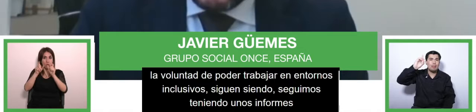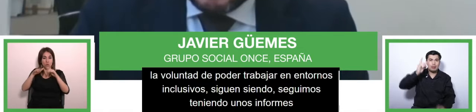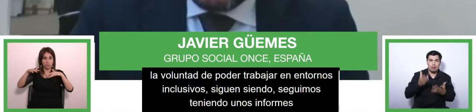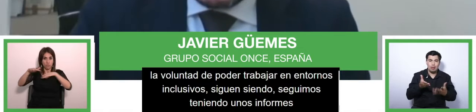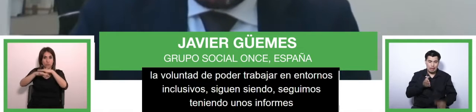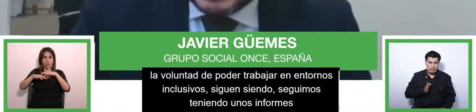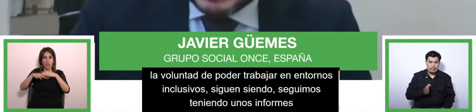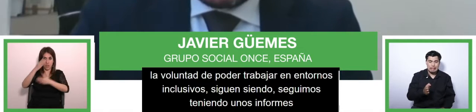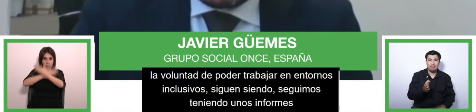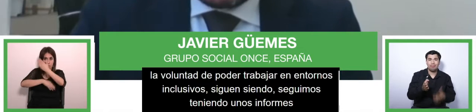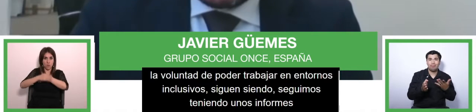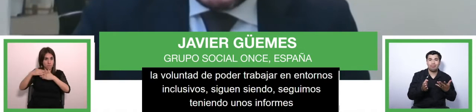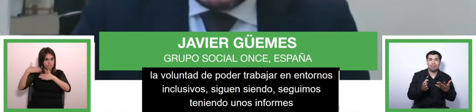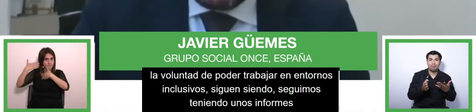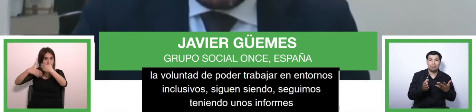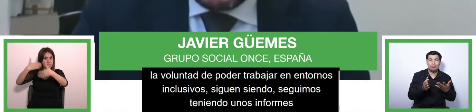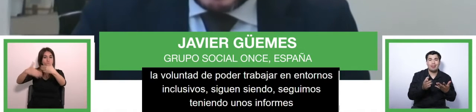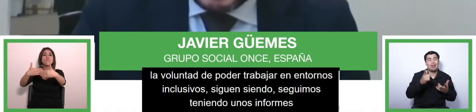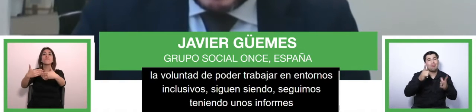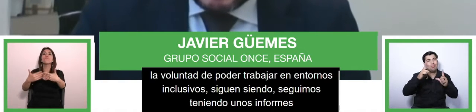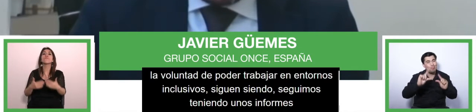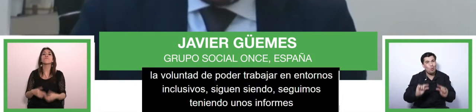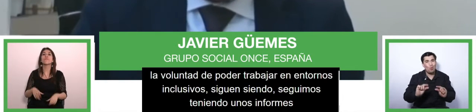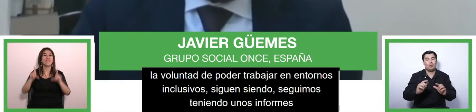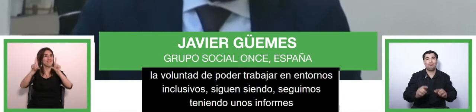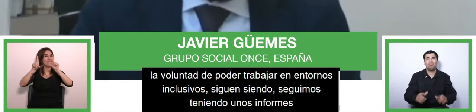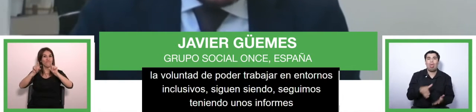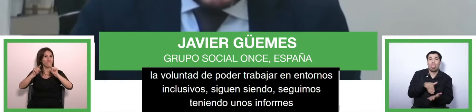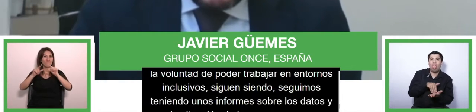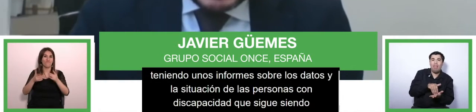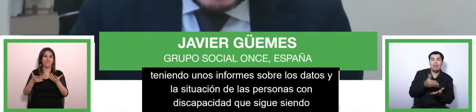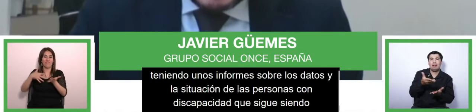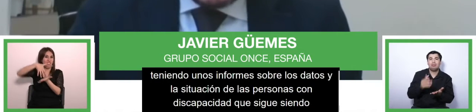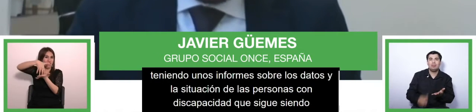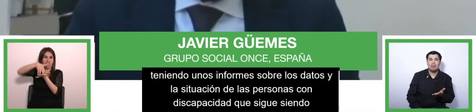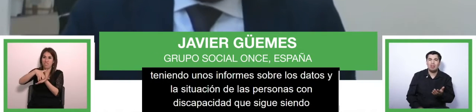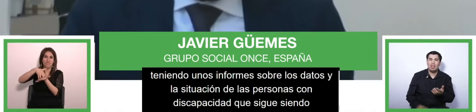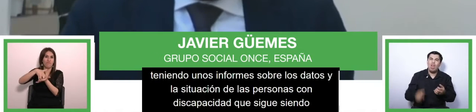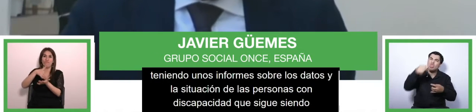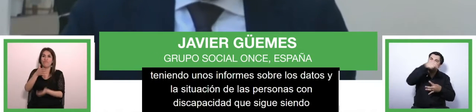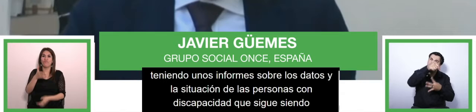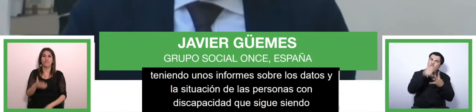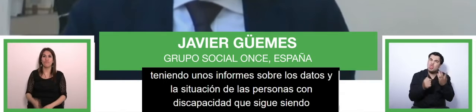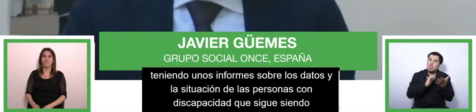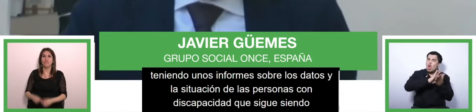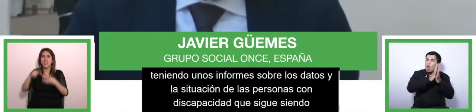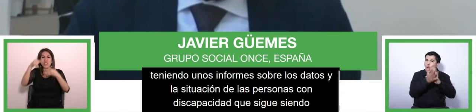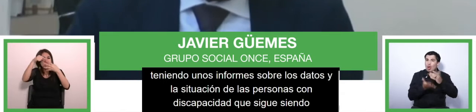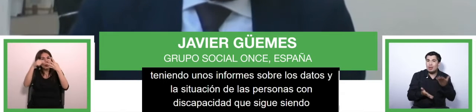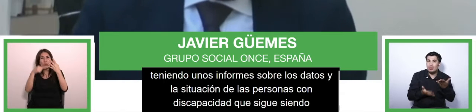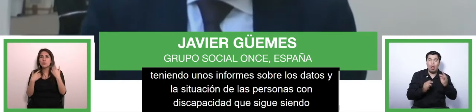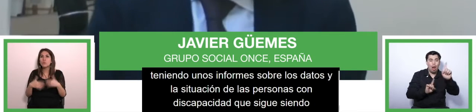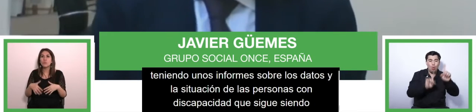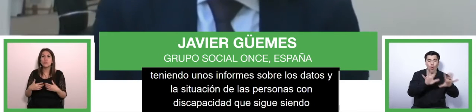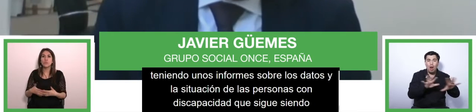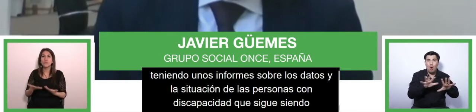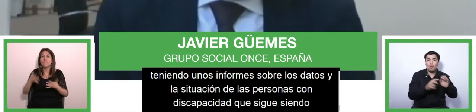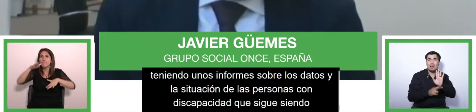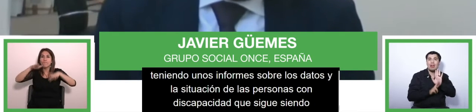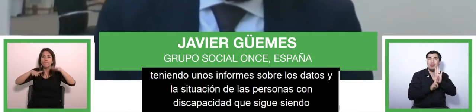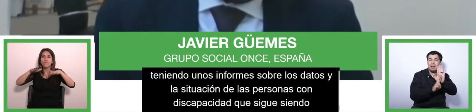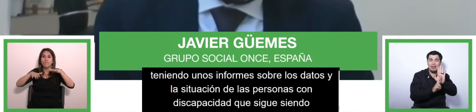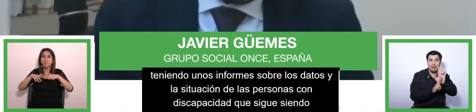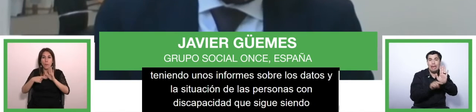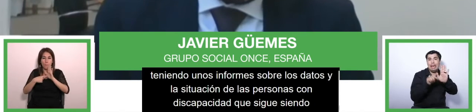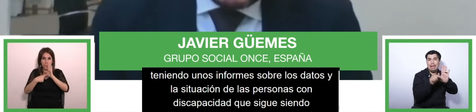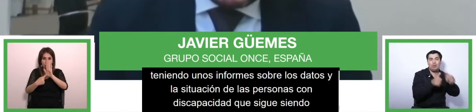sigue siendo manifiestamente insuficiente. Bueno, pues todas esas cuestiones son algunas de las que representan los desafíos